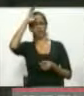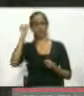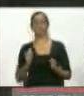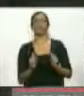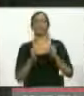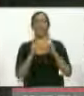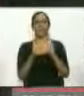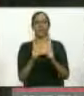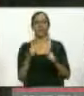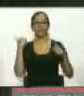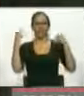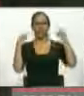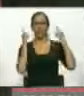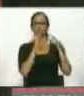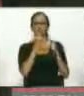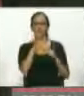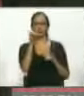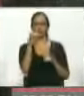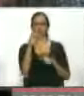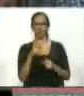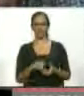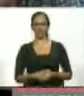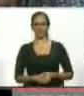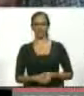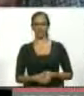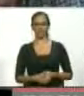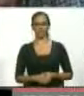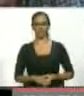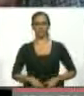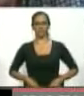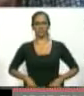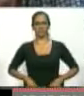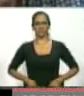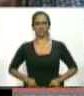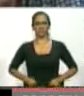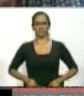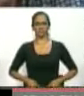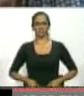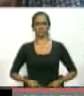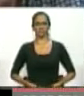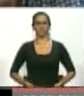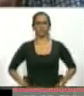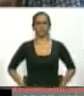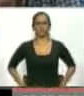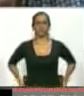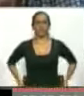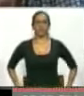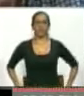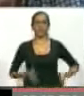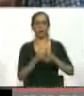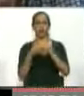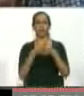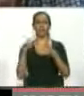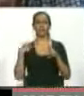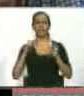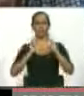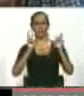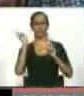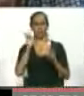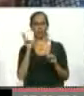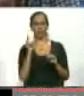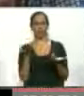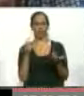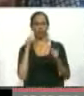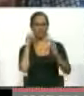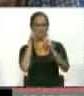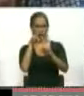esta locura llamada sur del conducto eeuu tiene el tema de venezuela entonces la visión why do tiene una segunda